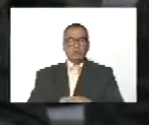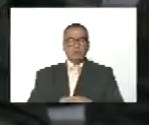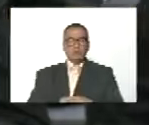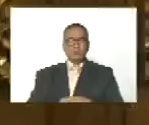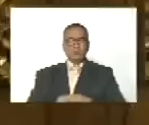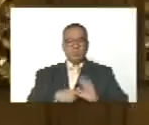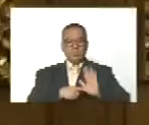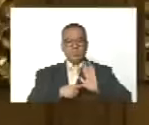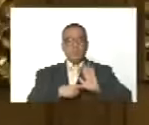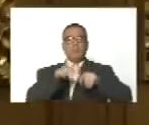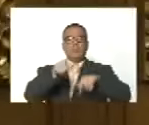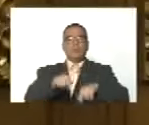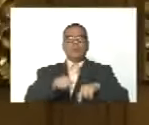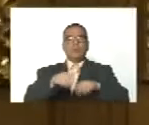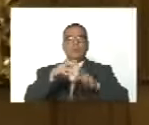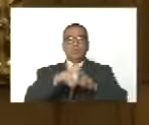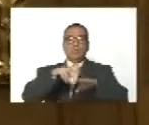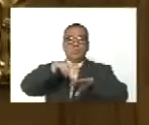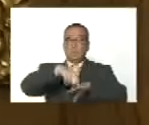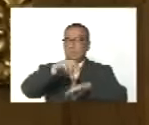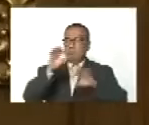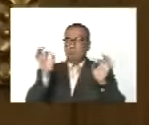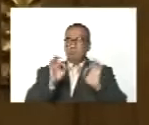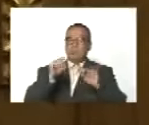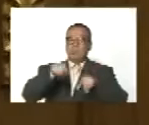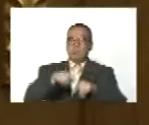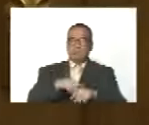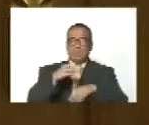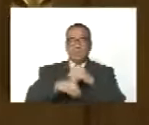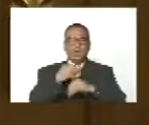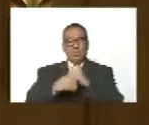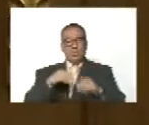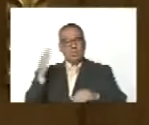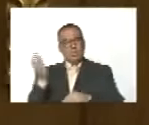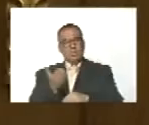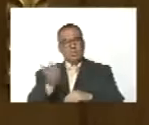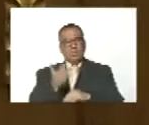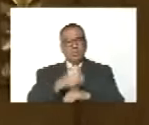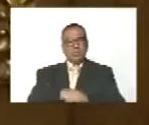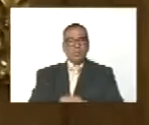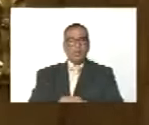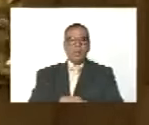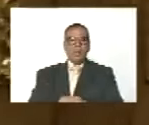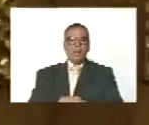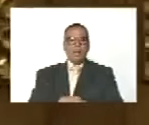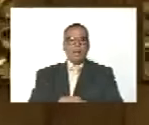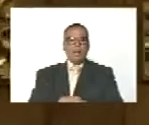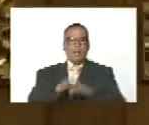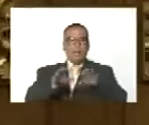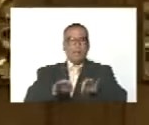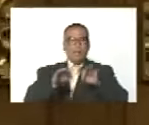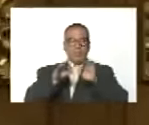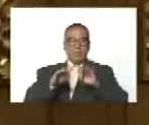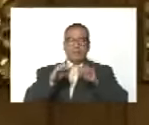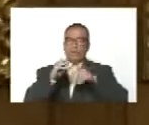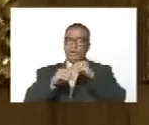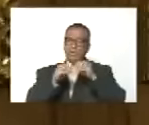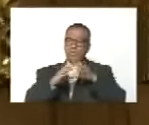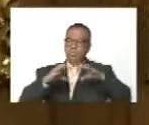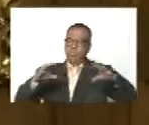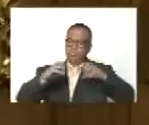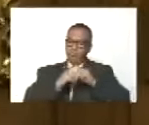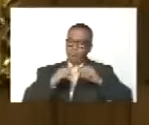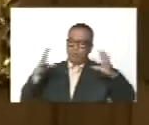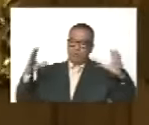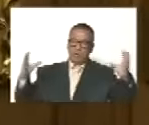su posición subordinada a lo que son las sanciones, que es una especie de bomba atómica